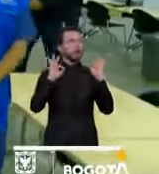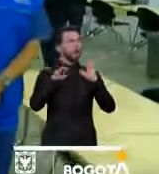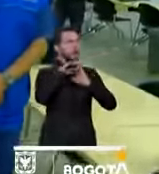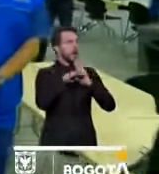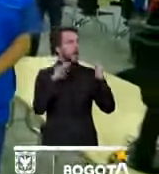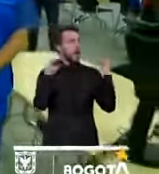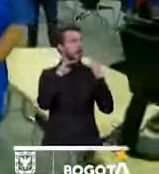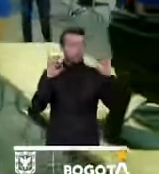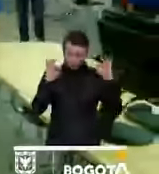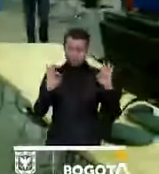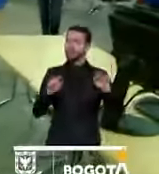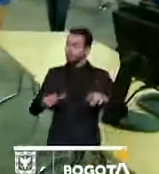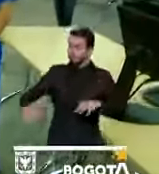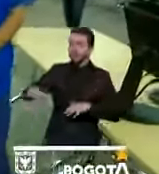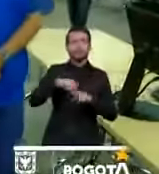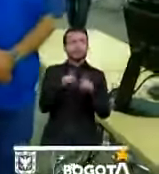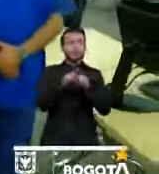pudimos mejorar.